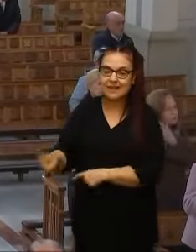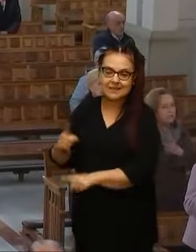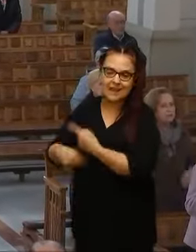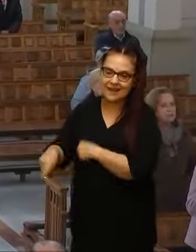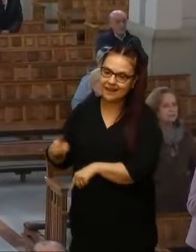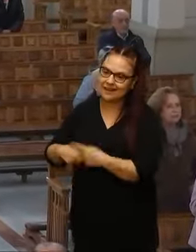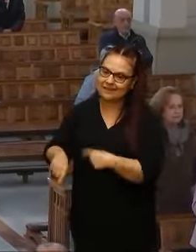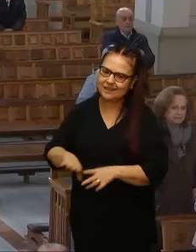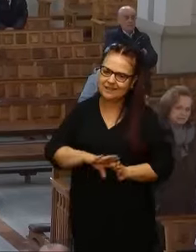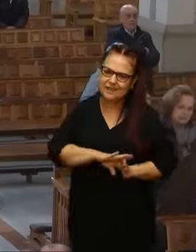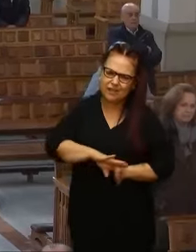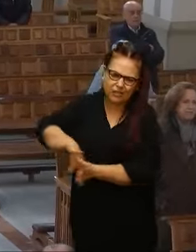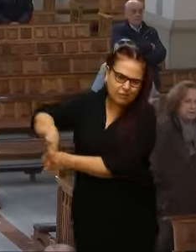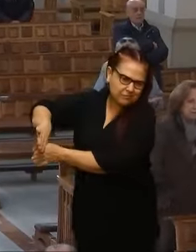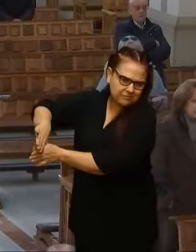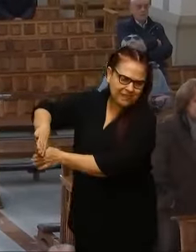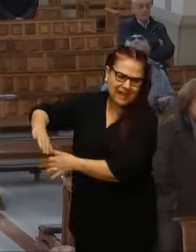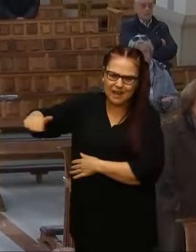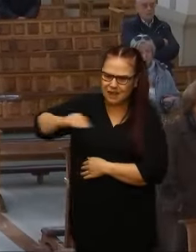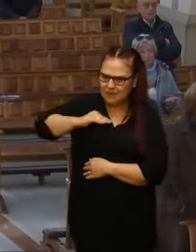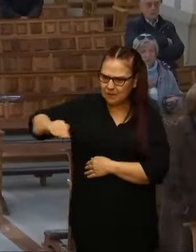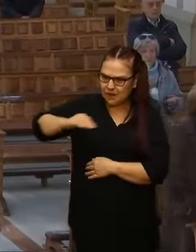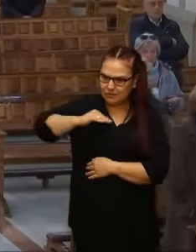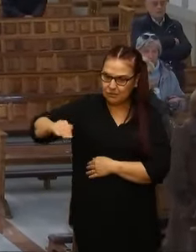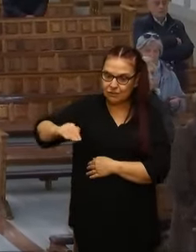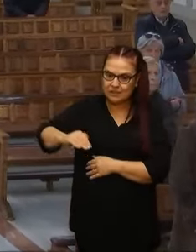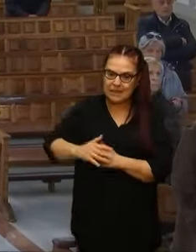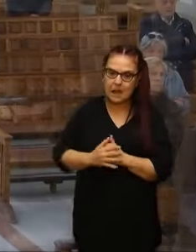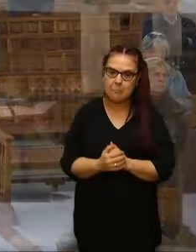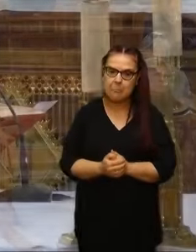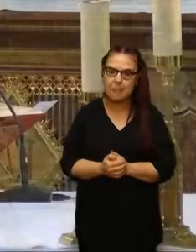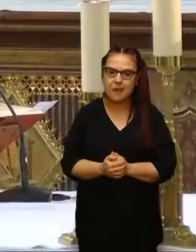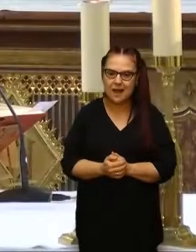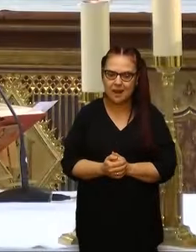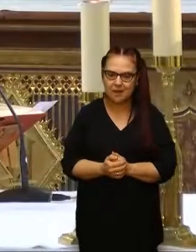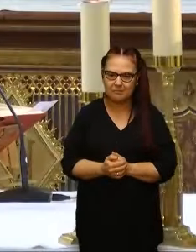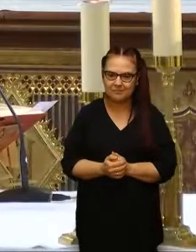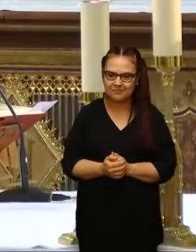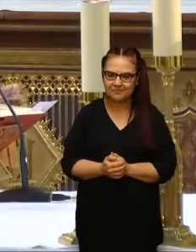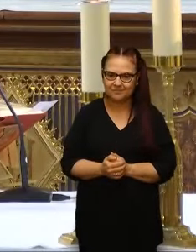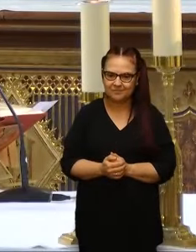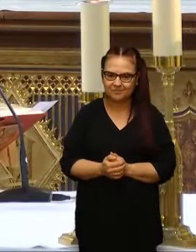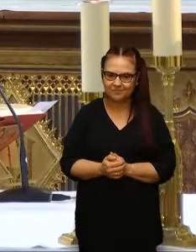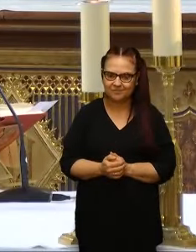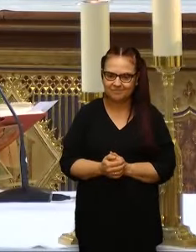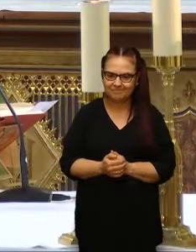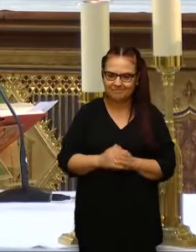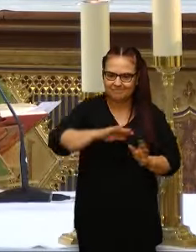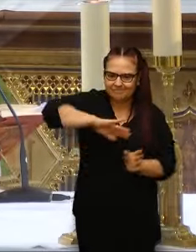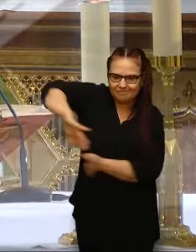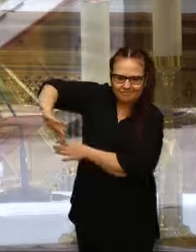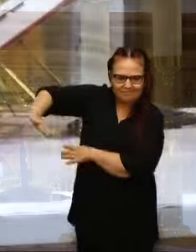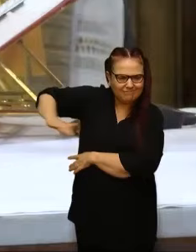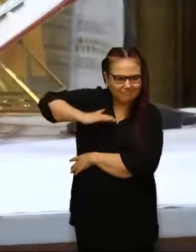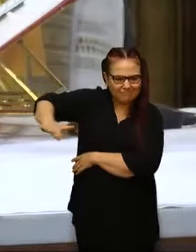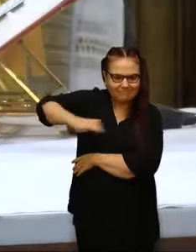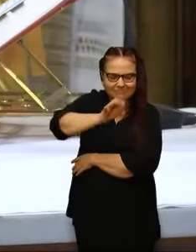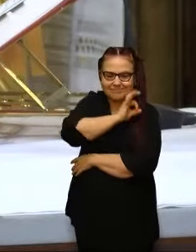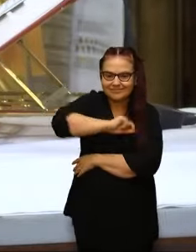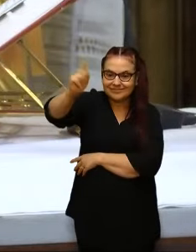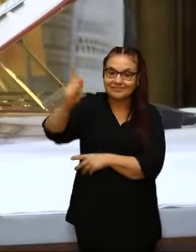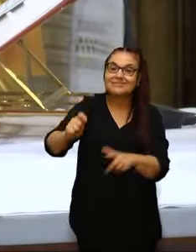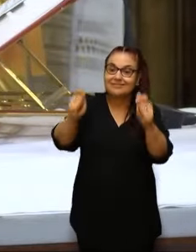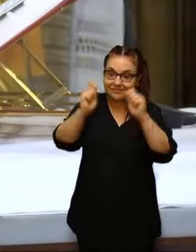nos dejes caer en la tentación y líbranos del mal. Líbranos de todos los males, Señor,